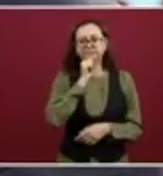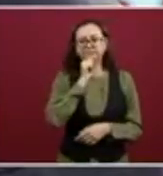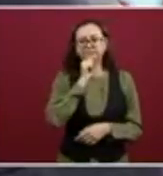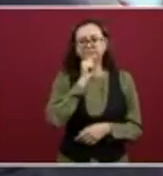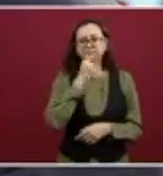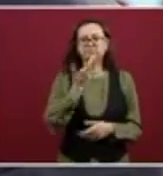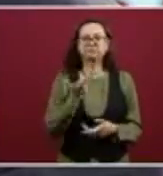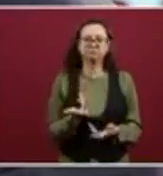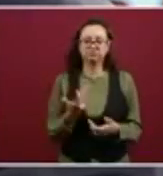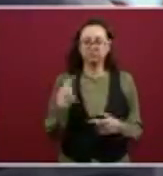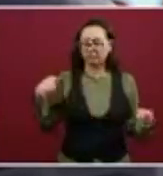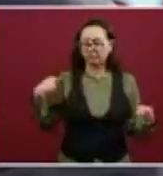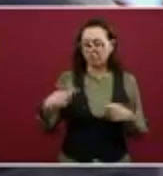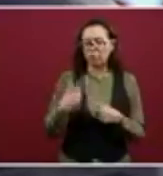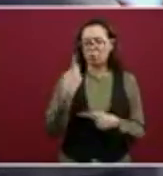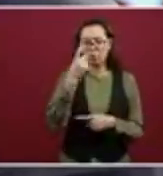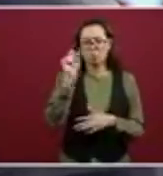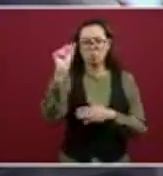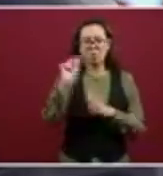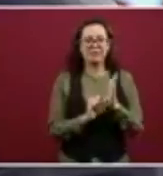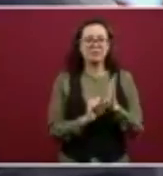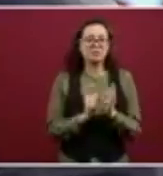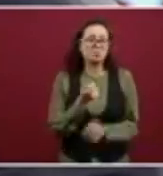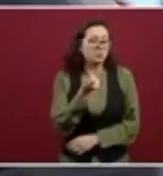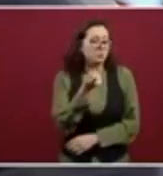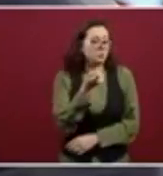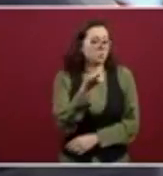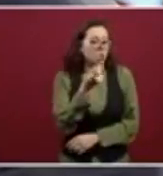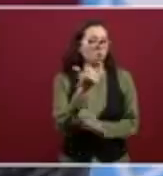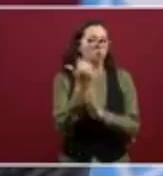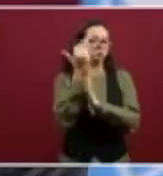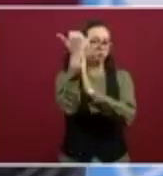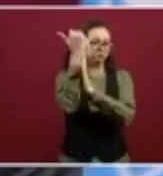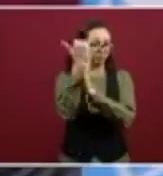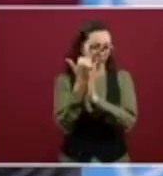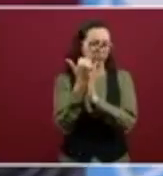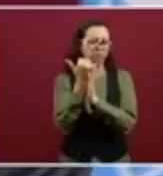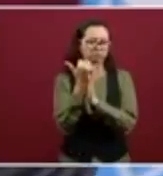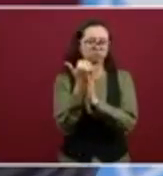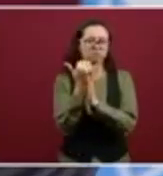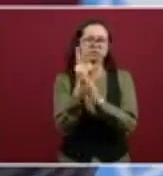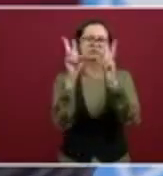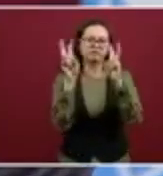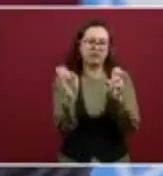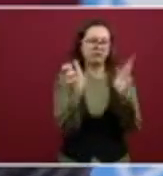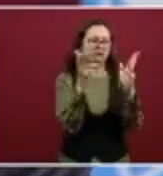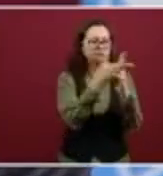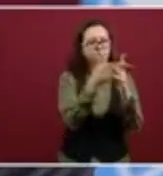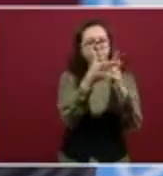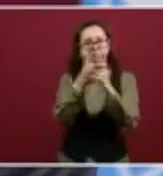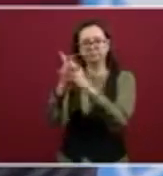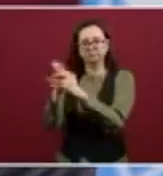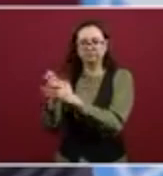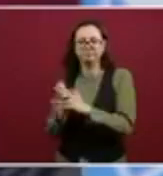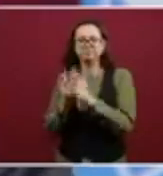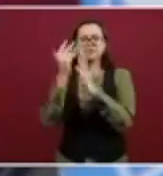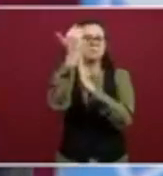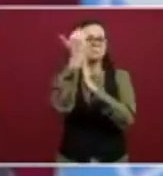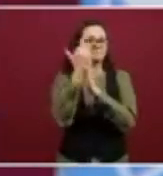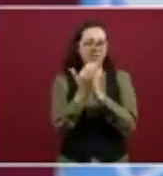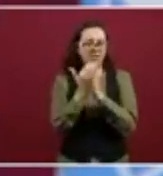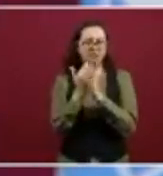los datos de este mes hay una disminución en homicidios y en otros delitos,